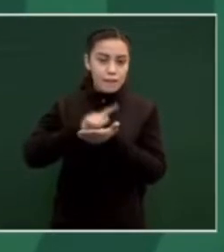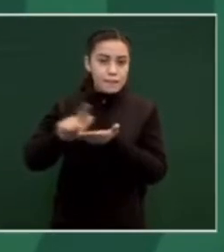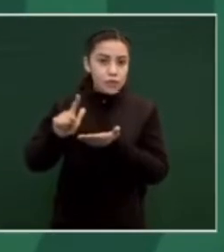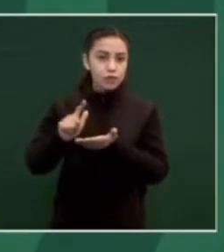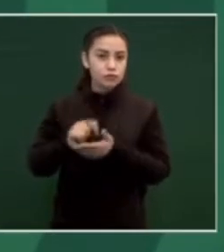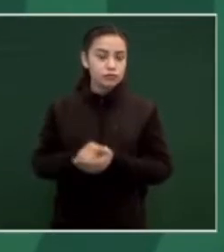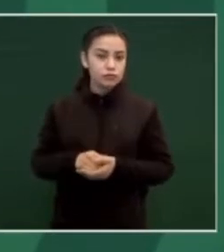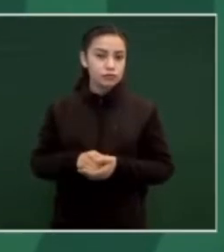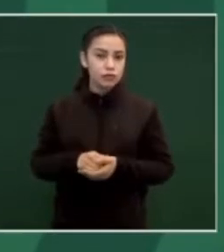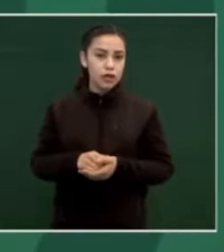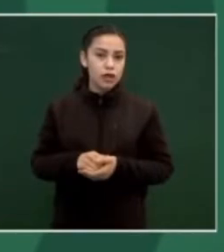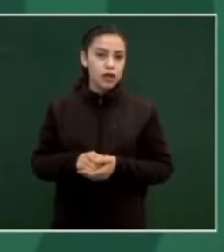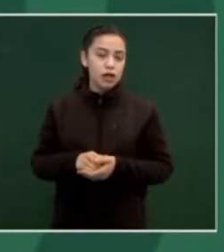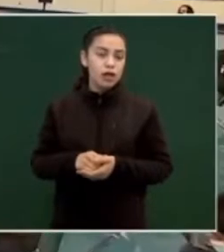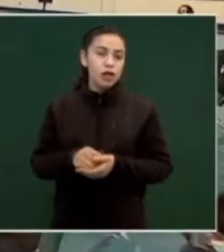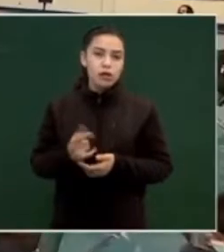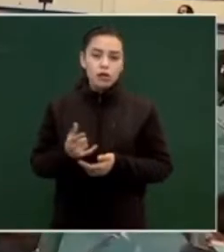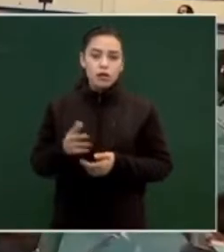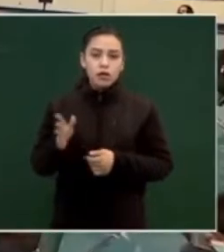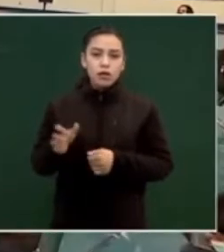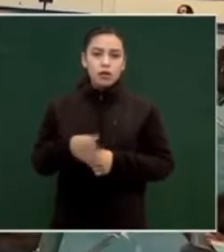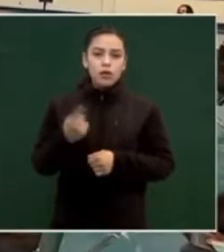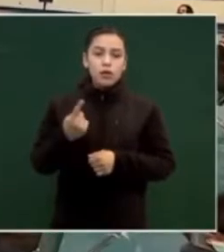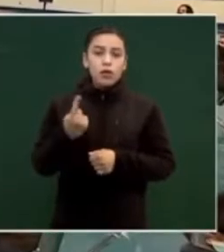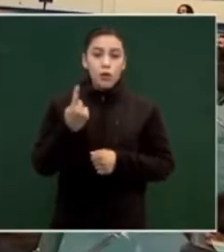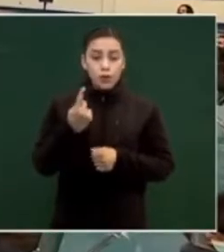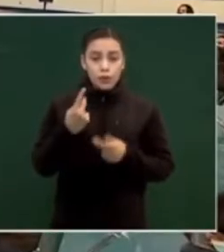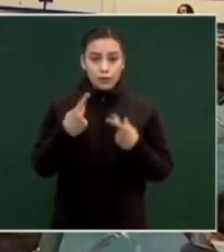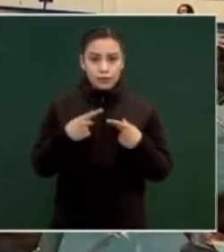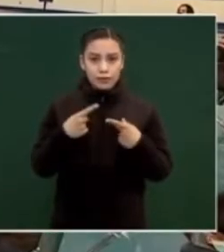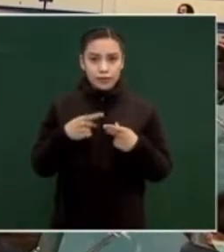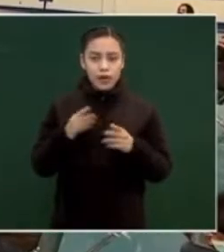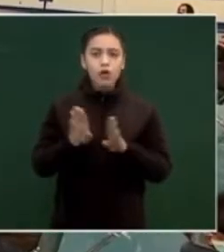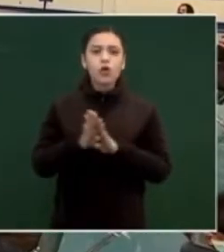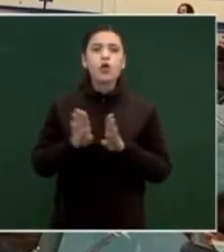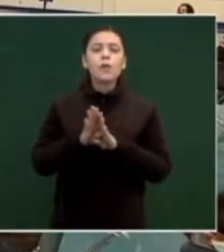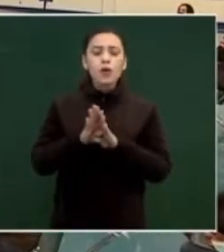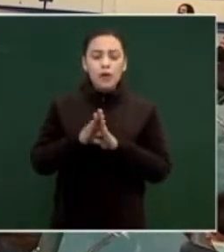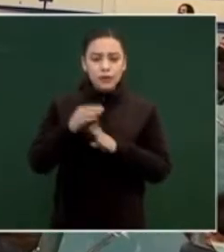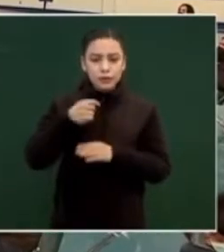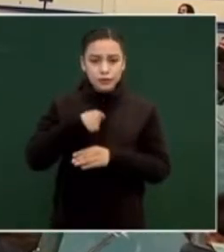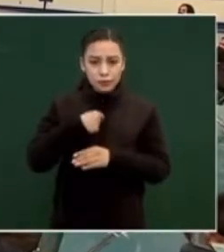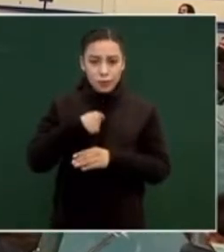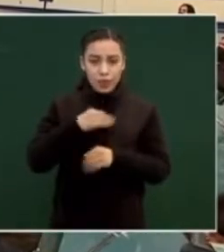no resiste uno cuál es mi escudo mi honestidad